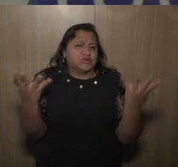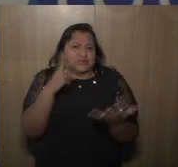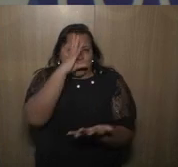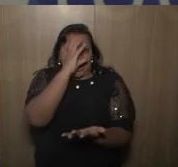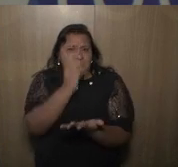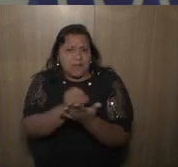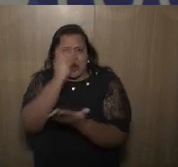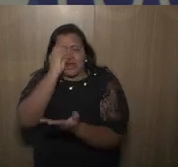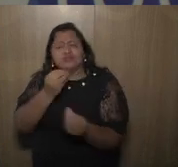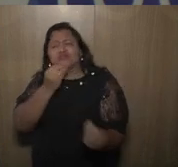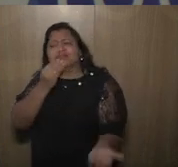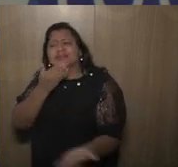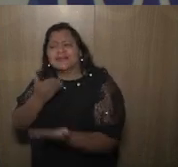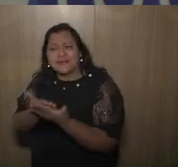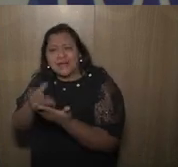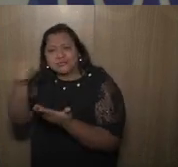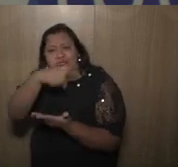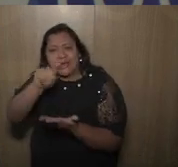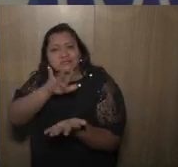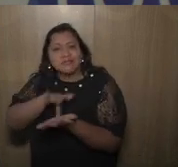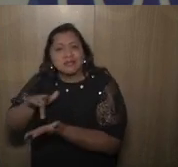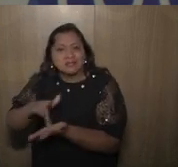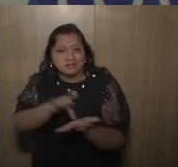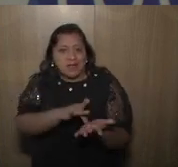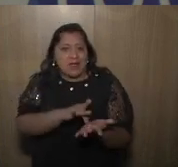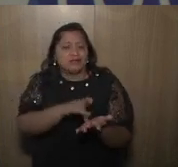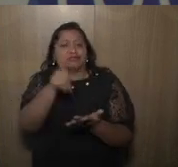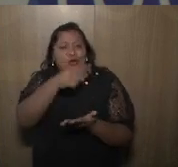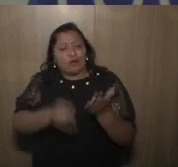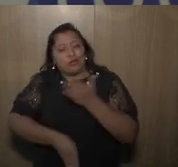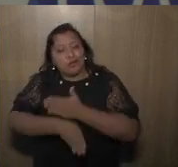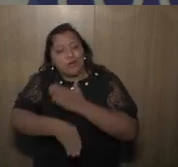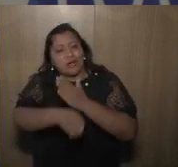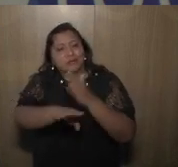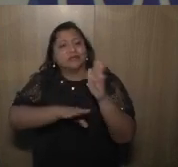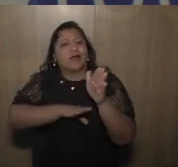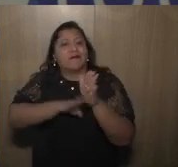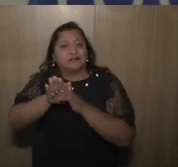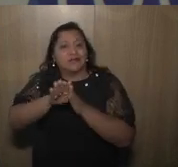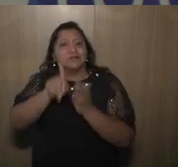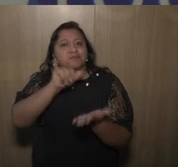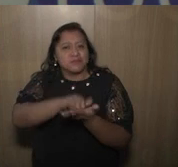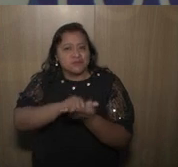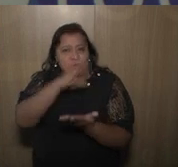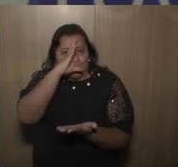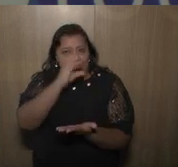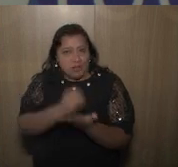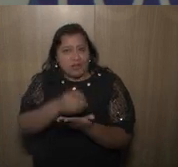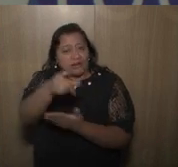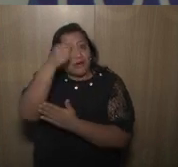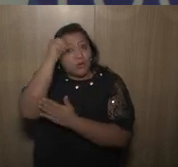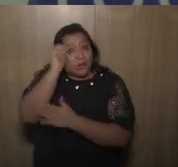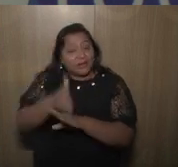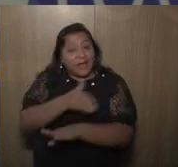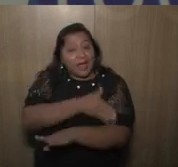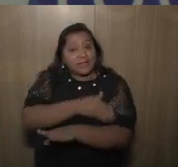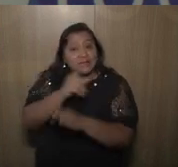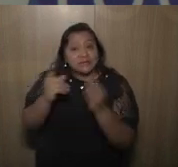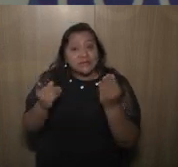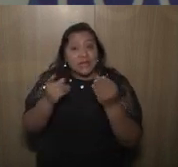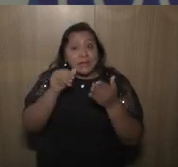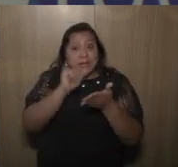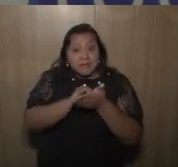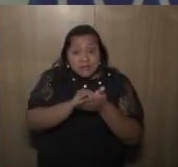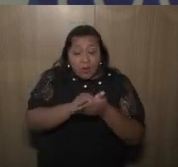opiniones, muchas gracias por participar. Seguiremos entonces avanzando también con sus opiniones. Recuerden entonces no cerrar el enlace,